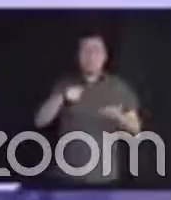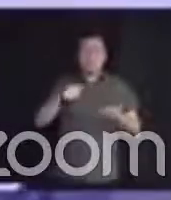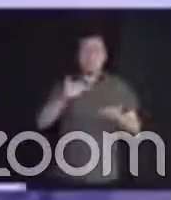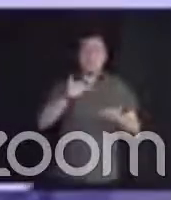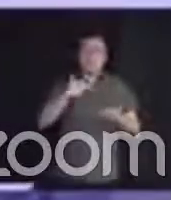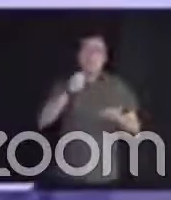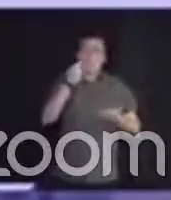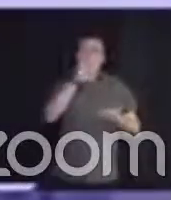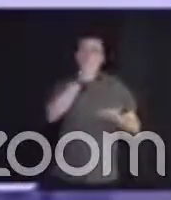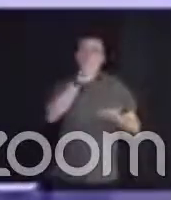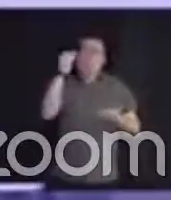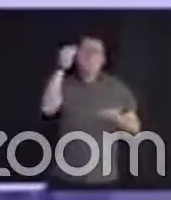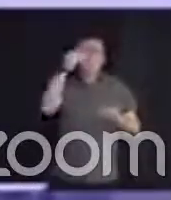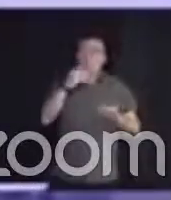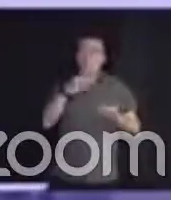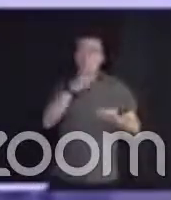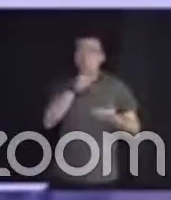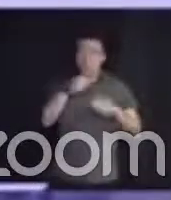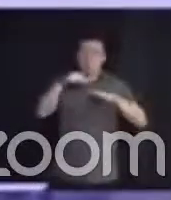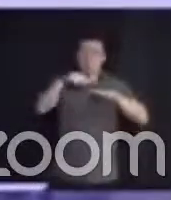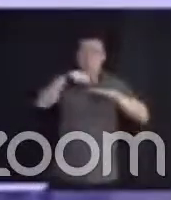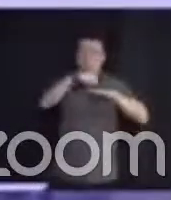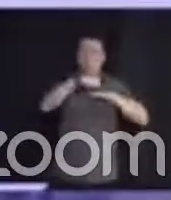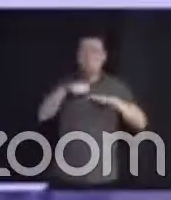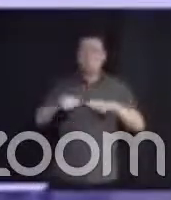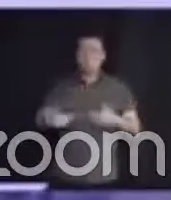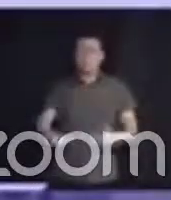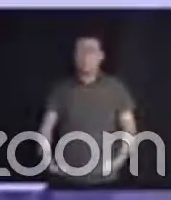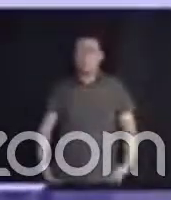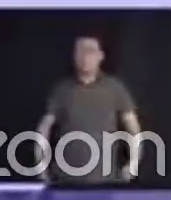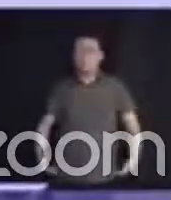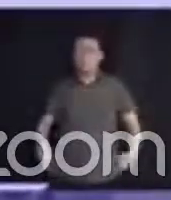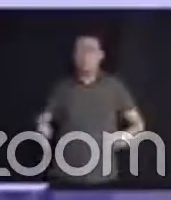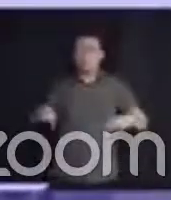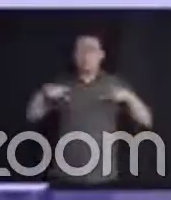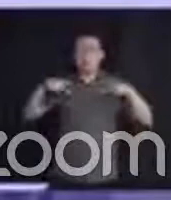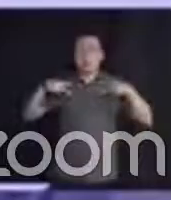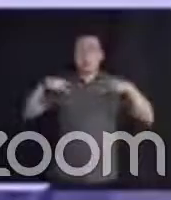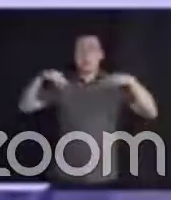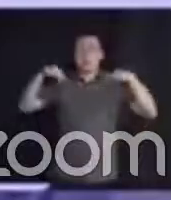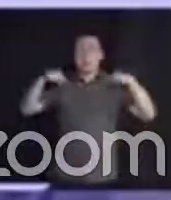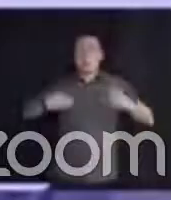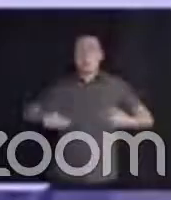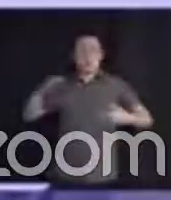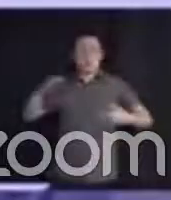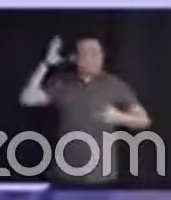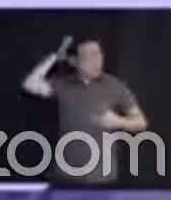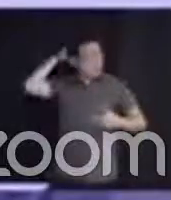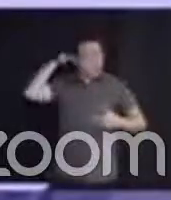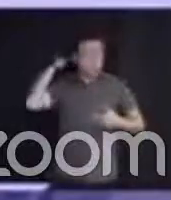las uñas pintadas, con un short, una playera larga, una colita